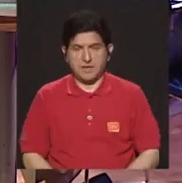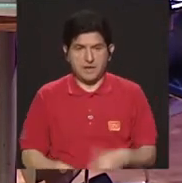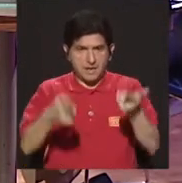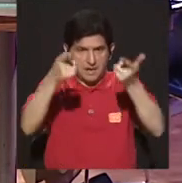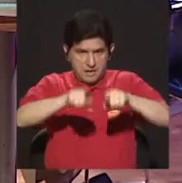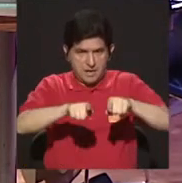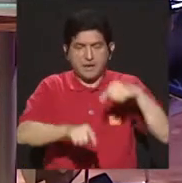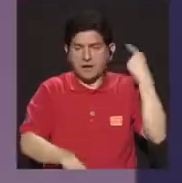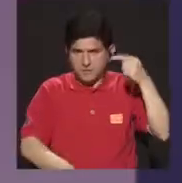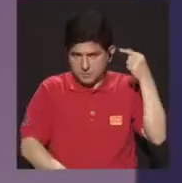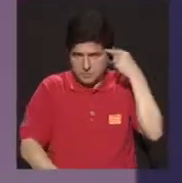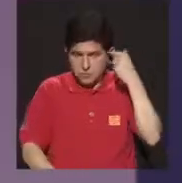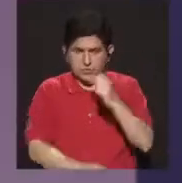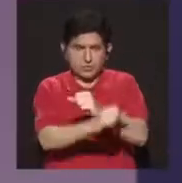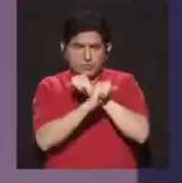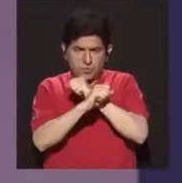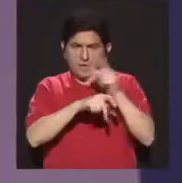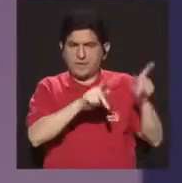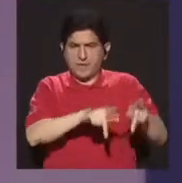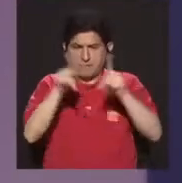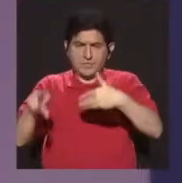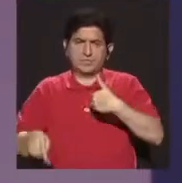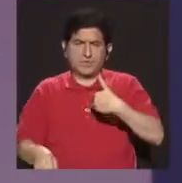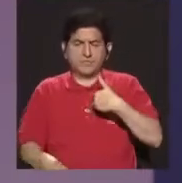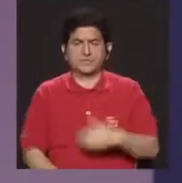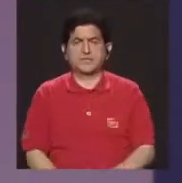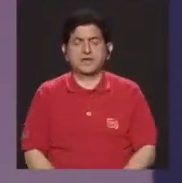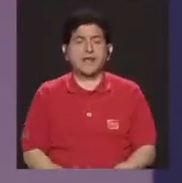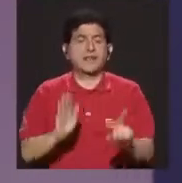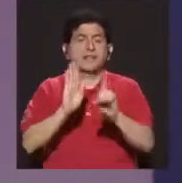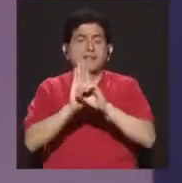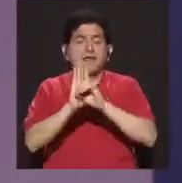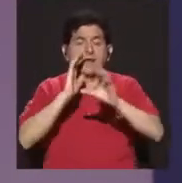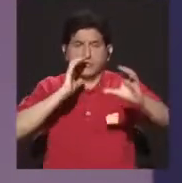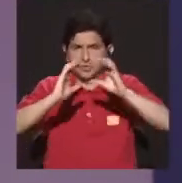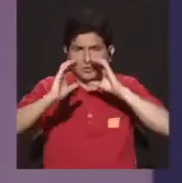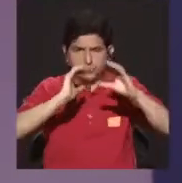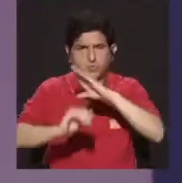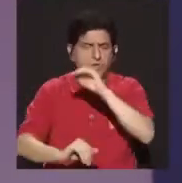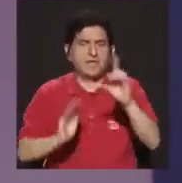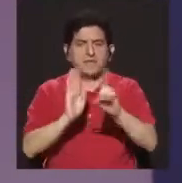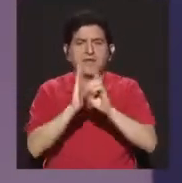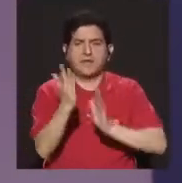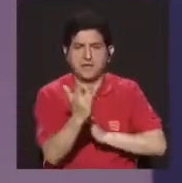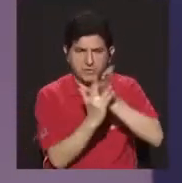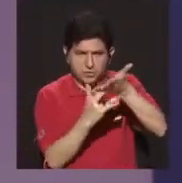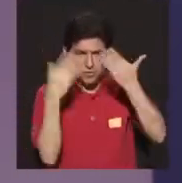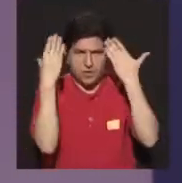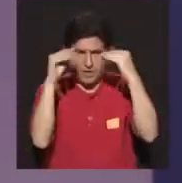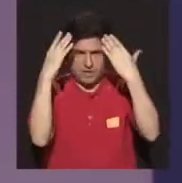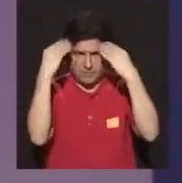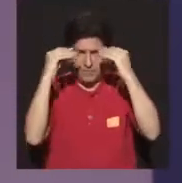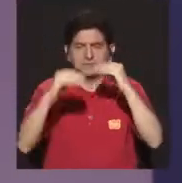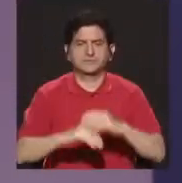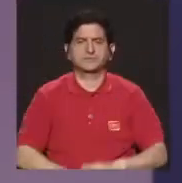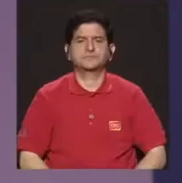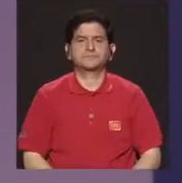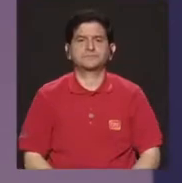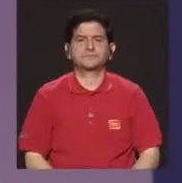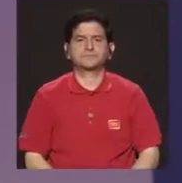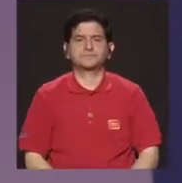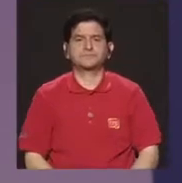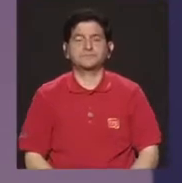del estado para garantizar que las personas tengan pues garantizado ese derecho a la comunicación y ese derecho al acceso a la información entonces ahí